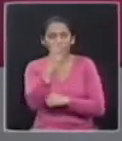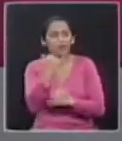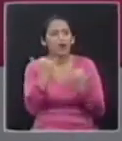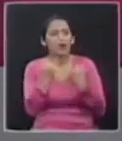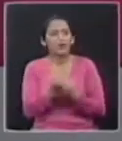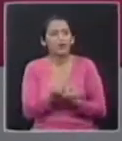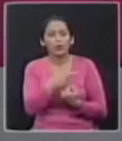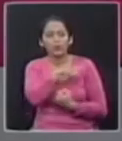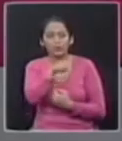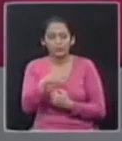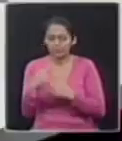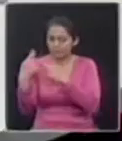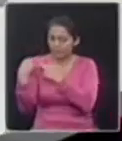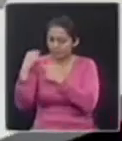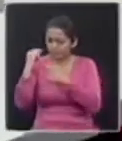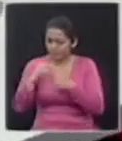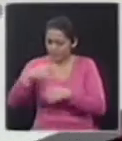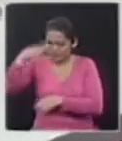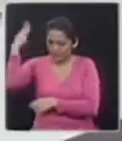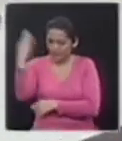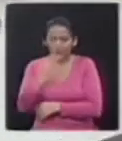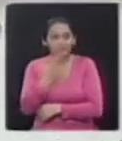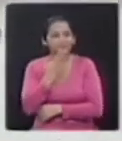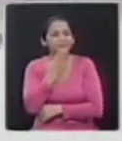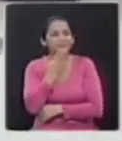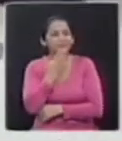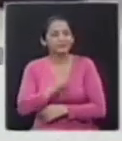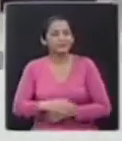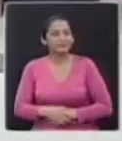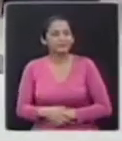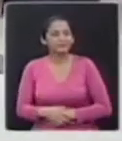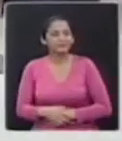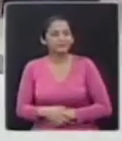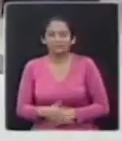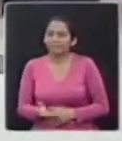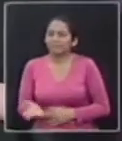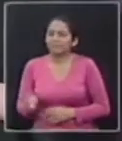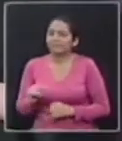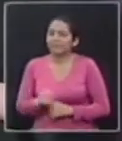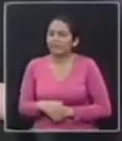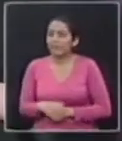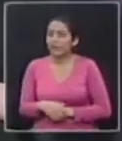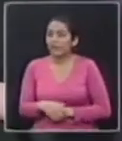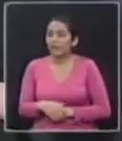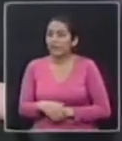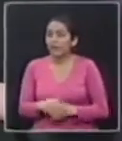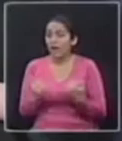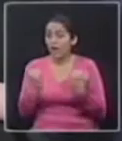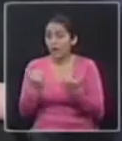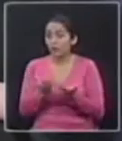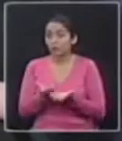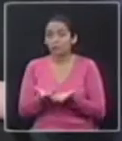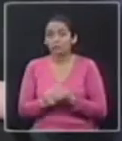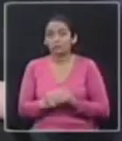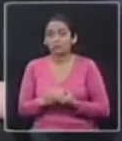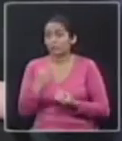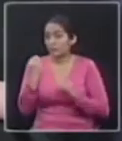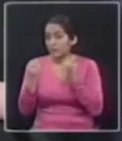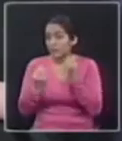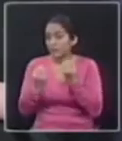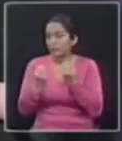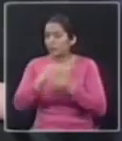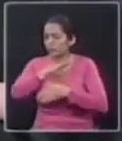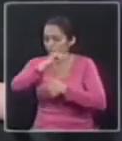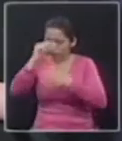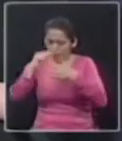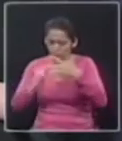de DirecTV y Premios Latinoamérica Verde? Mira, más allá de poder comunicar toda esta gran iniciativa